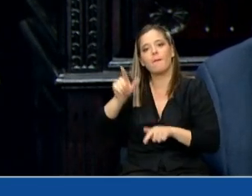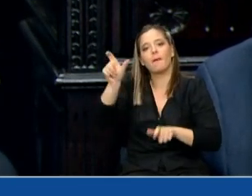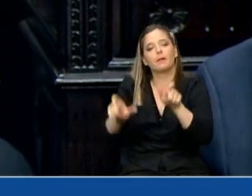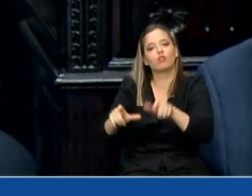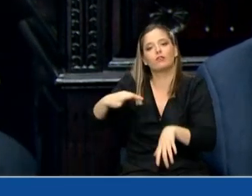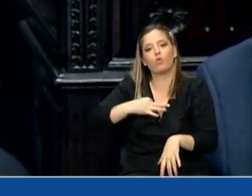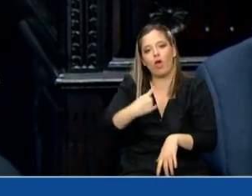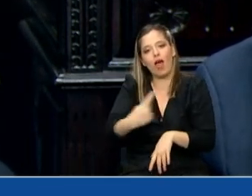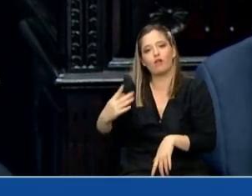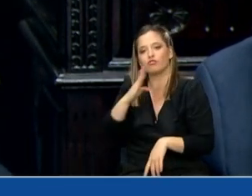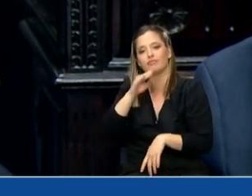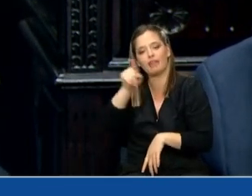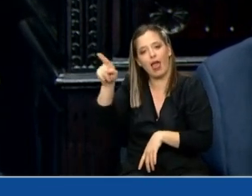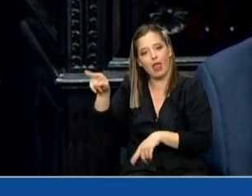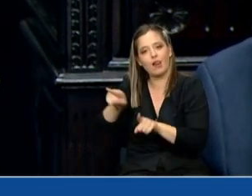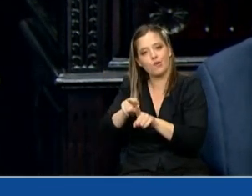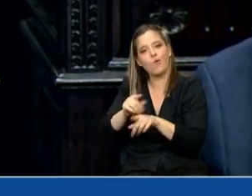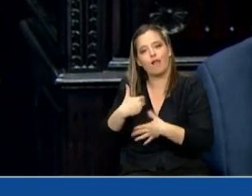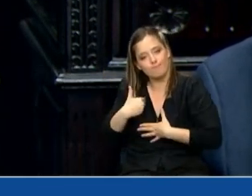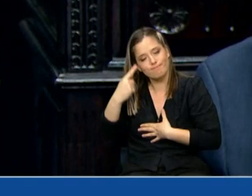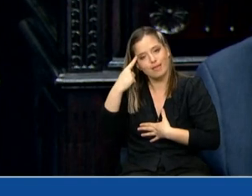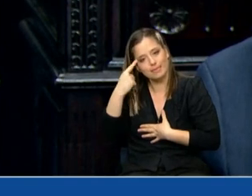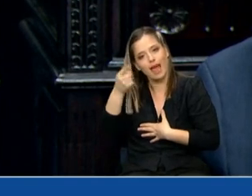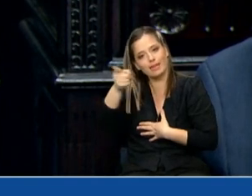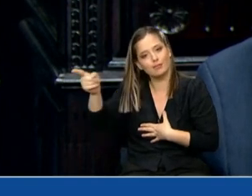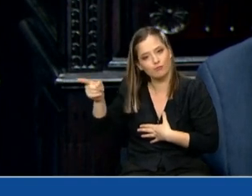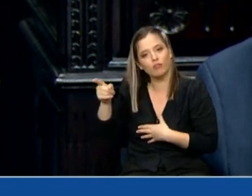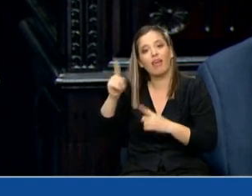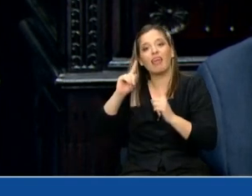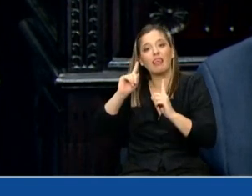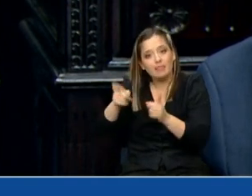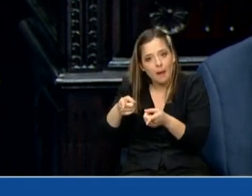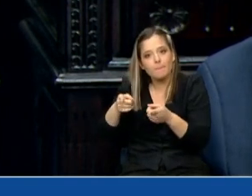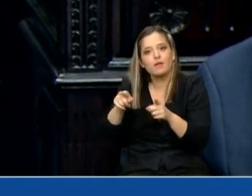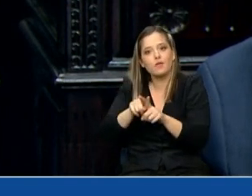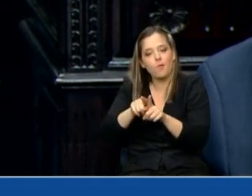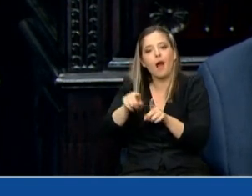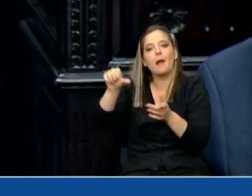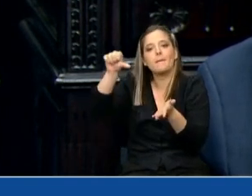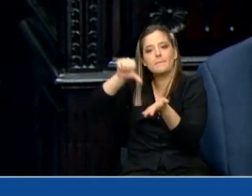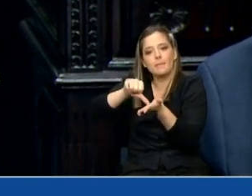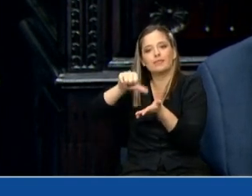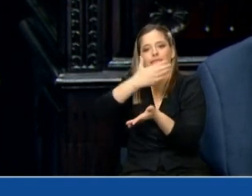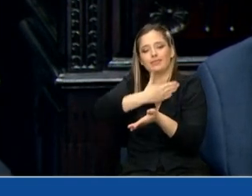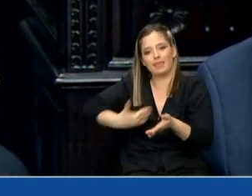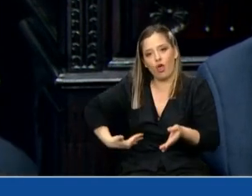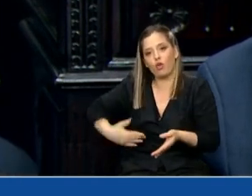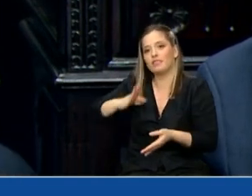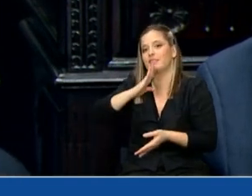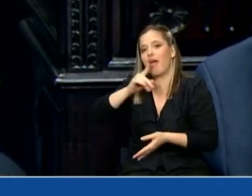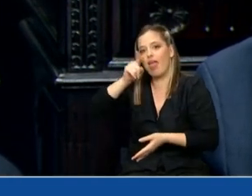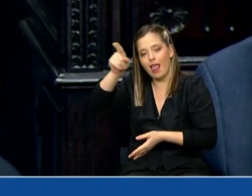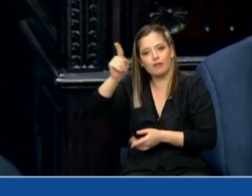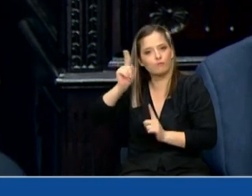ciudadanos israelíes y solidarizándonos también con el Estado Nacional israelí que está bajo